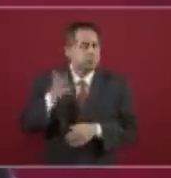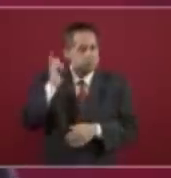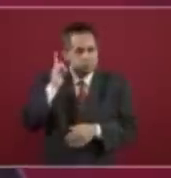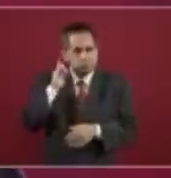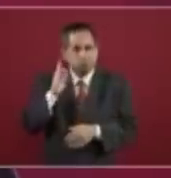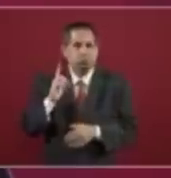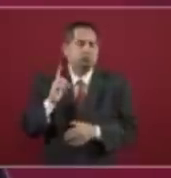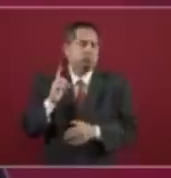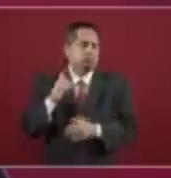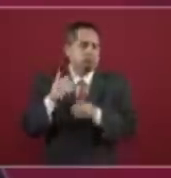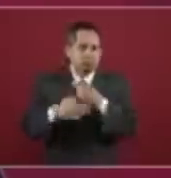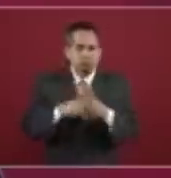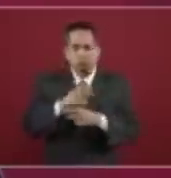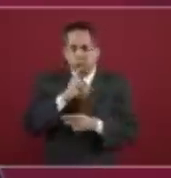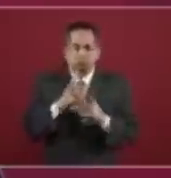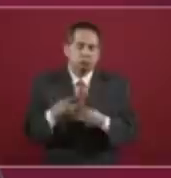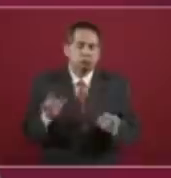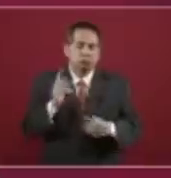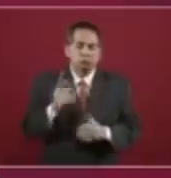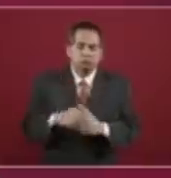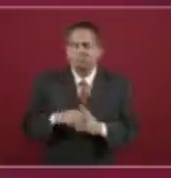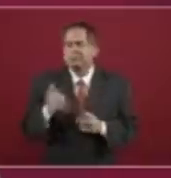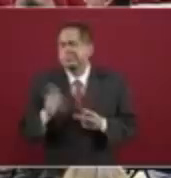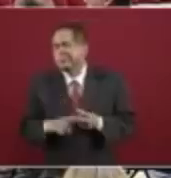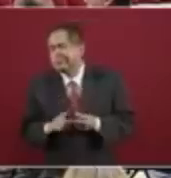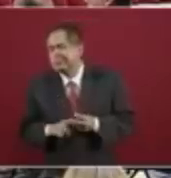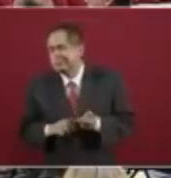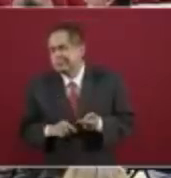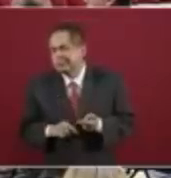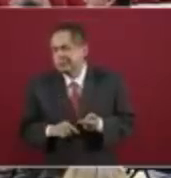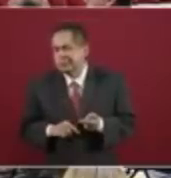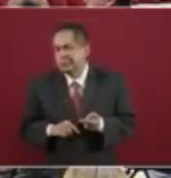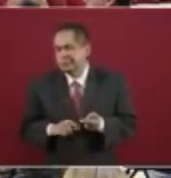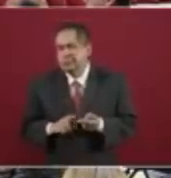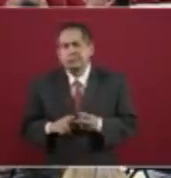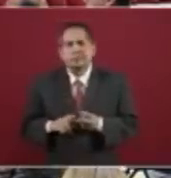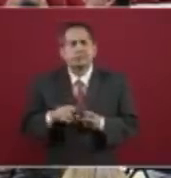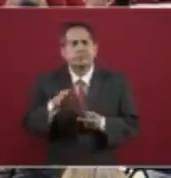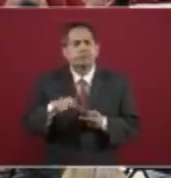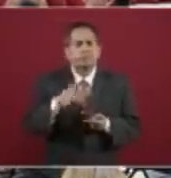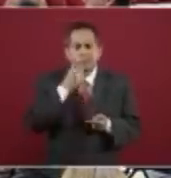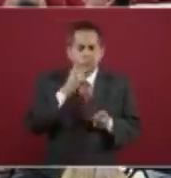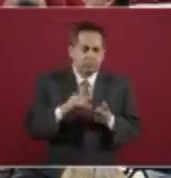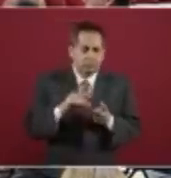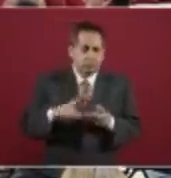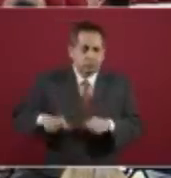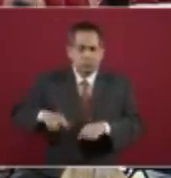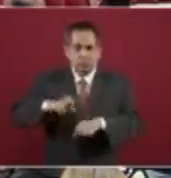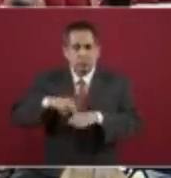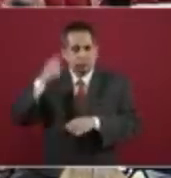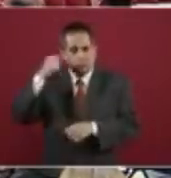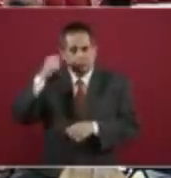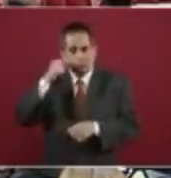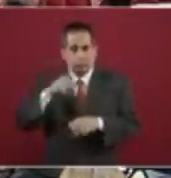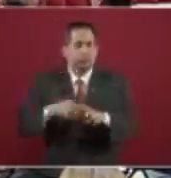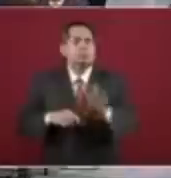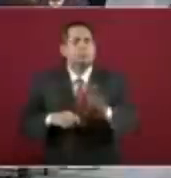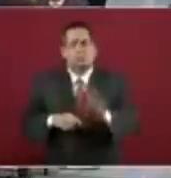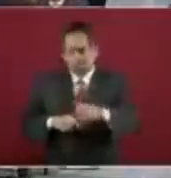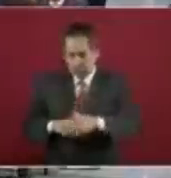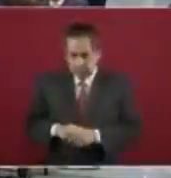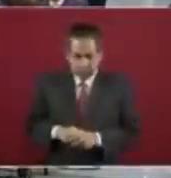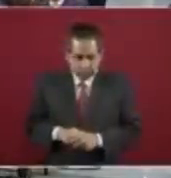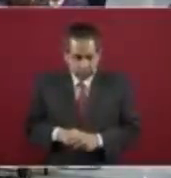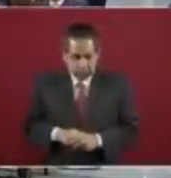se resuelva pronto. Lo otro… Gracias. Lo otro, le comentaba que el gobernador de Tabasco, Adán Augusto…